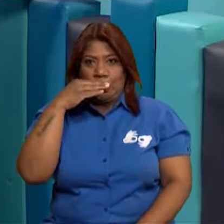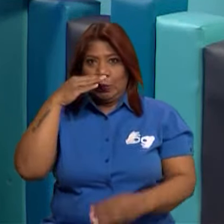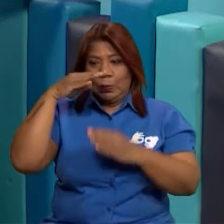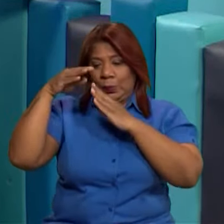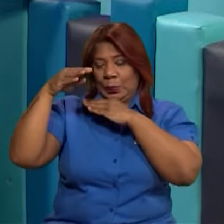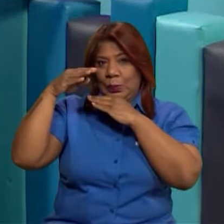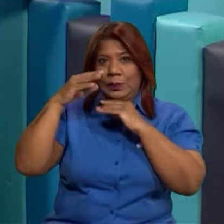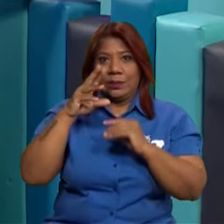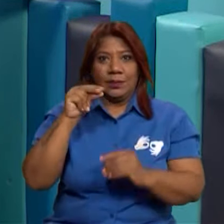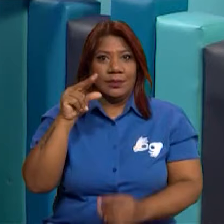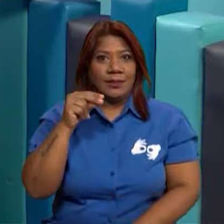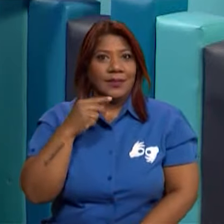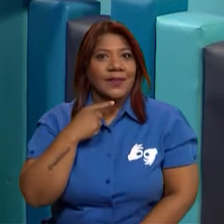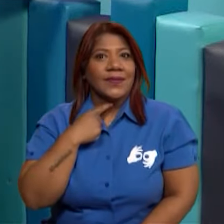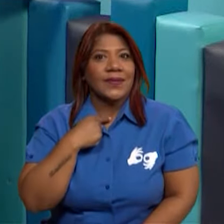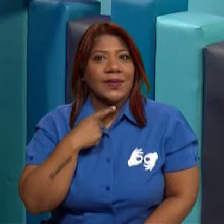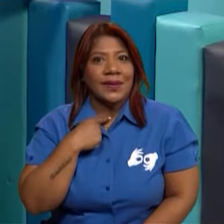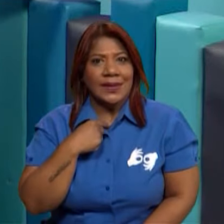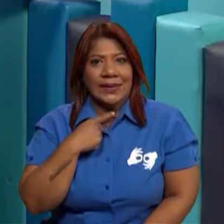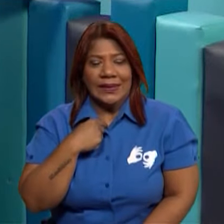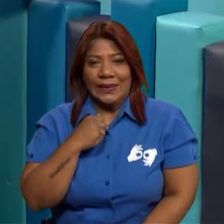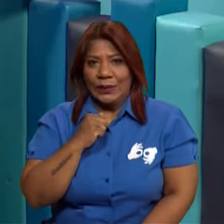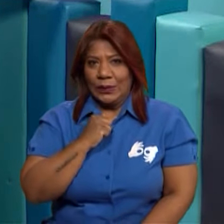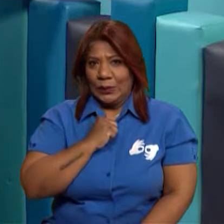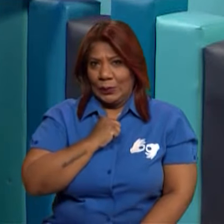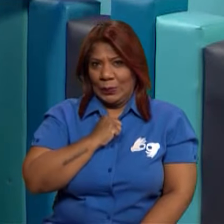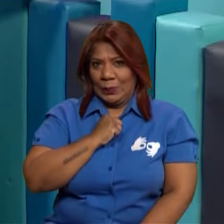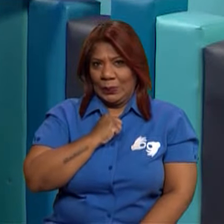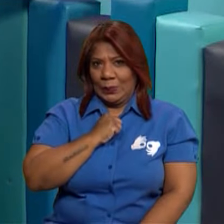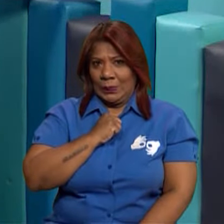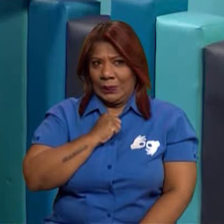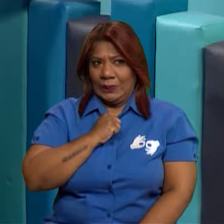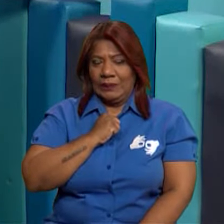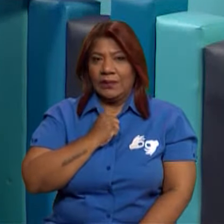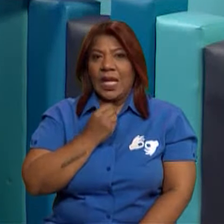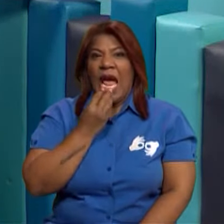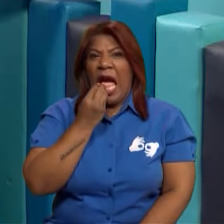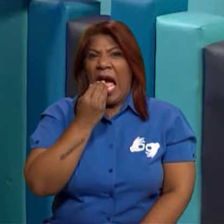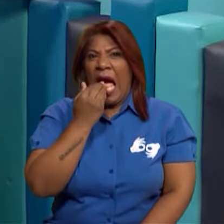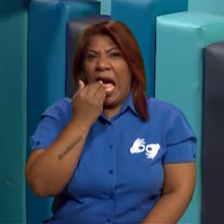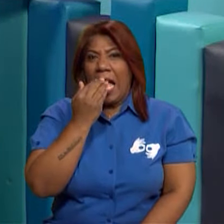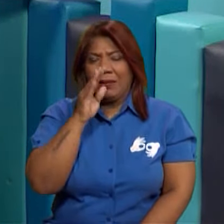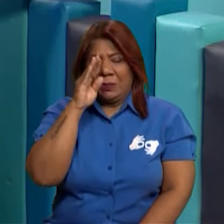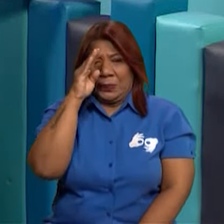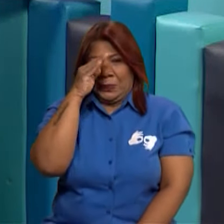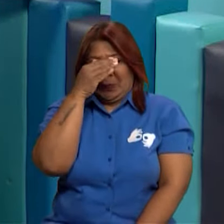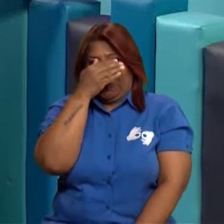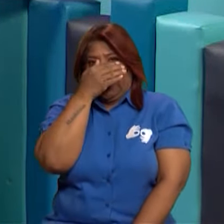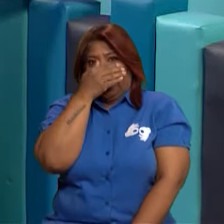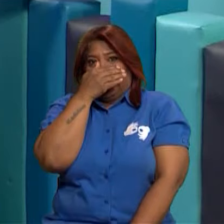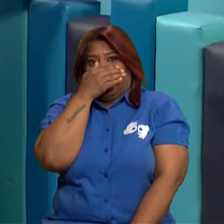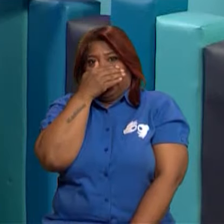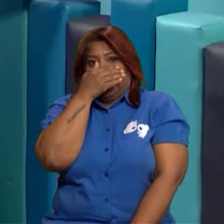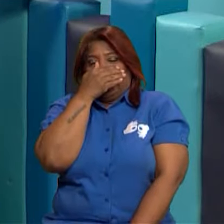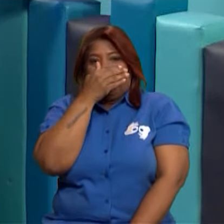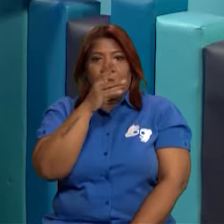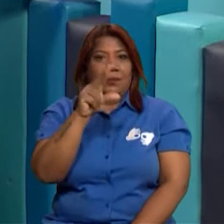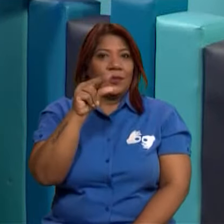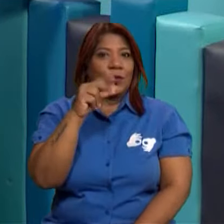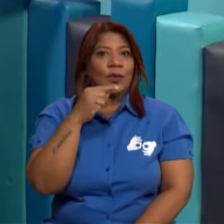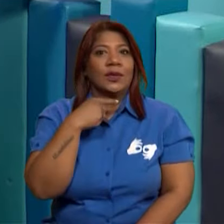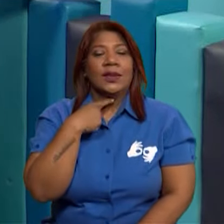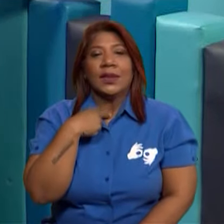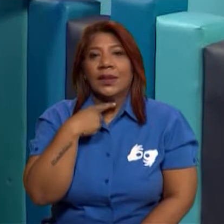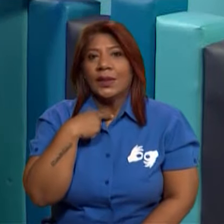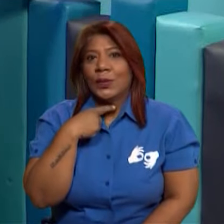No, no te gusta, ¿verdad? ¿O te gusta que alguien te hable con la boca que huele feo? No, no